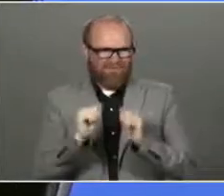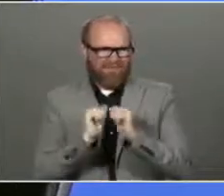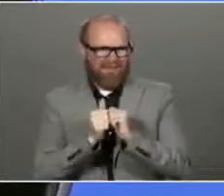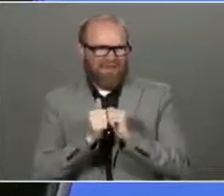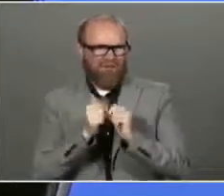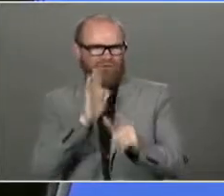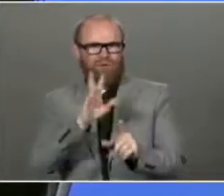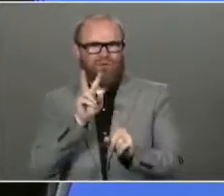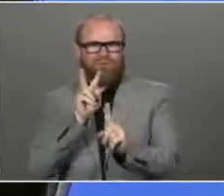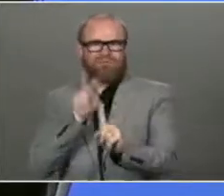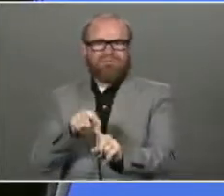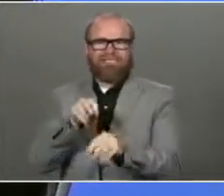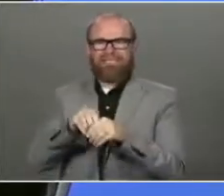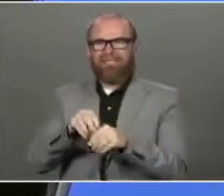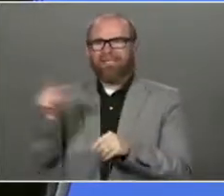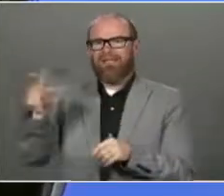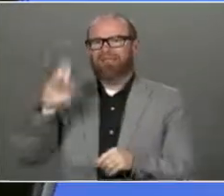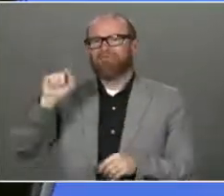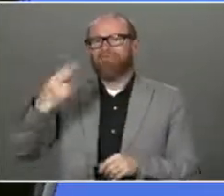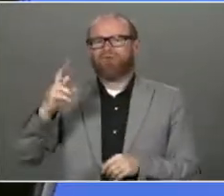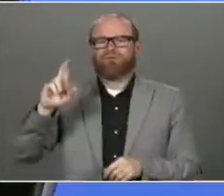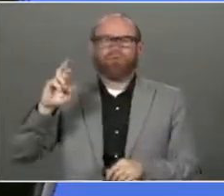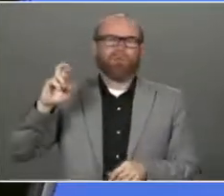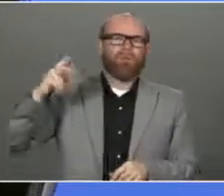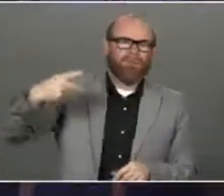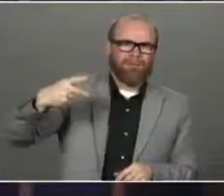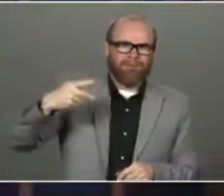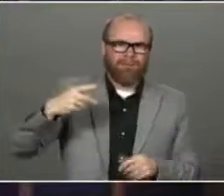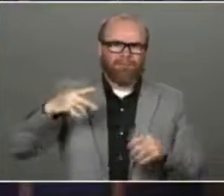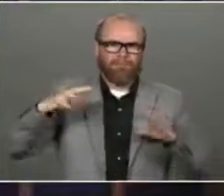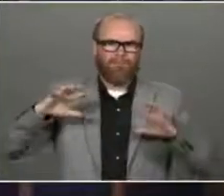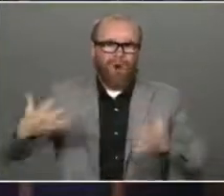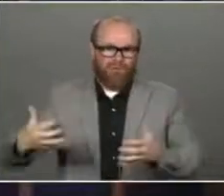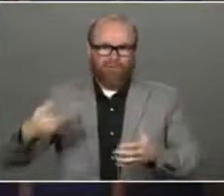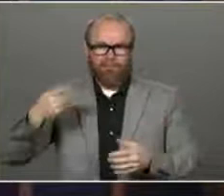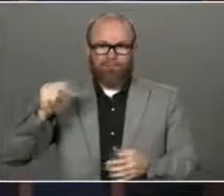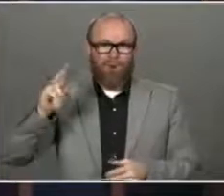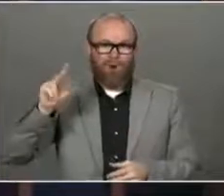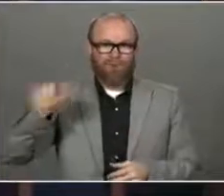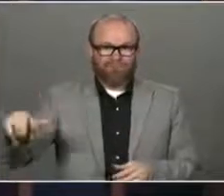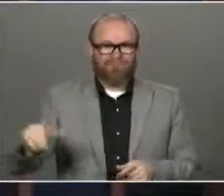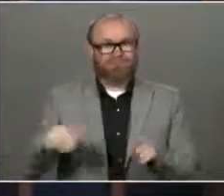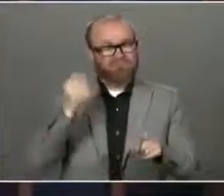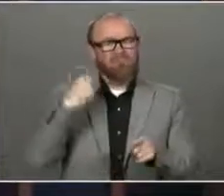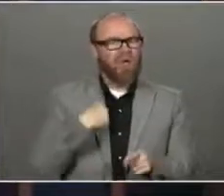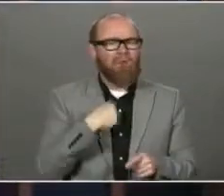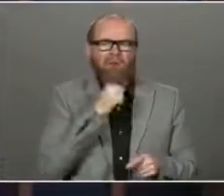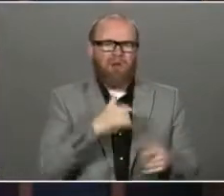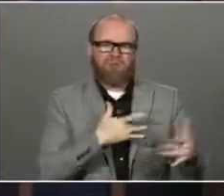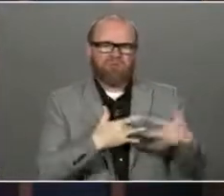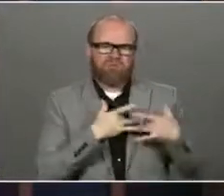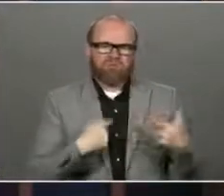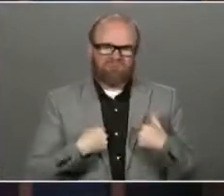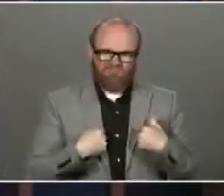los deportes transgénero. Bueno, no estoy preocupado para nada. Tengo la oportunidad de